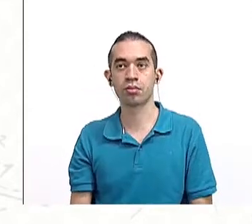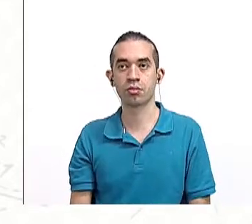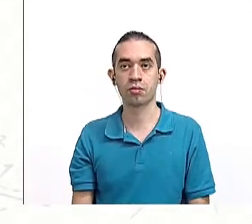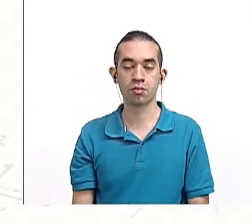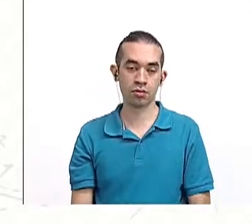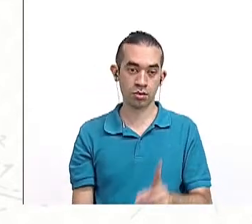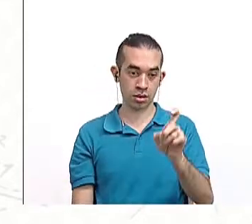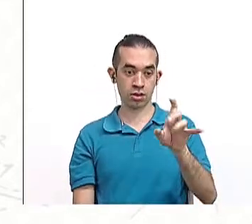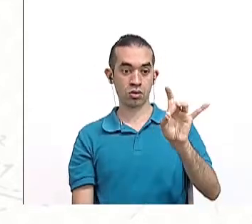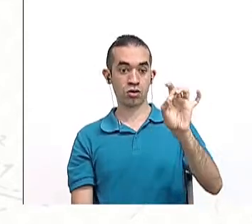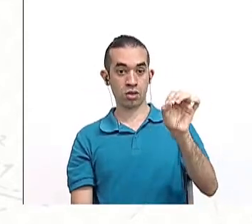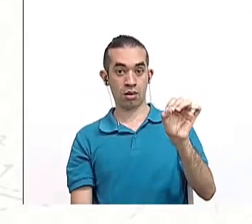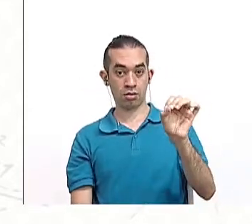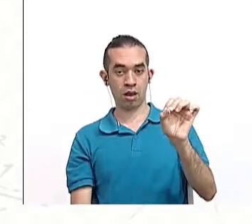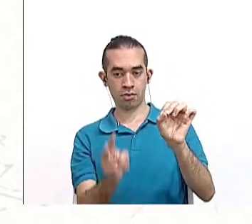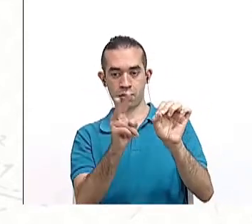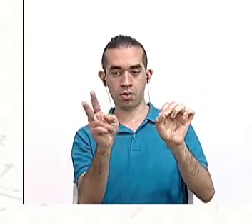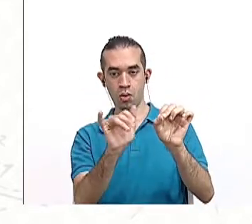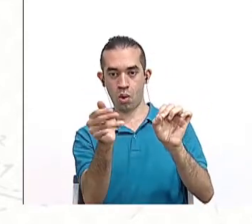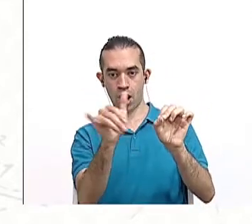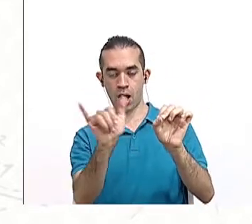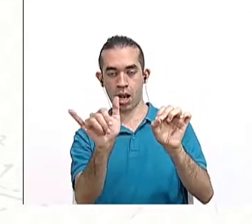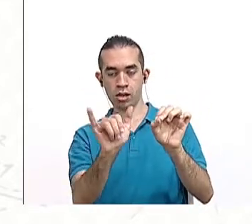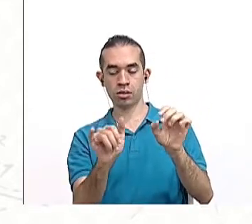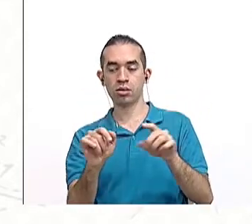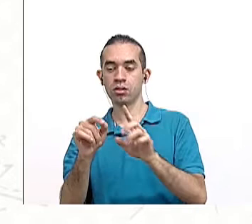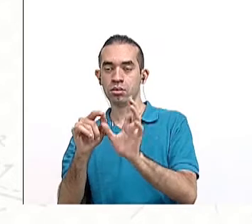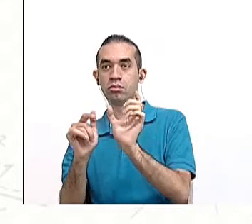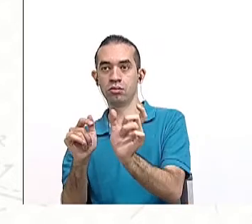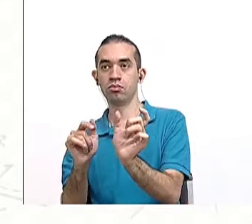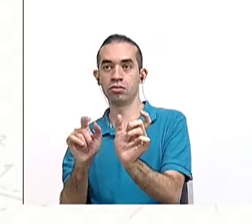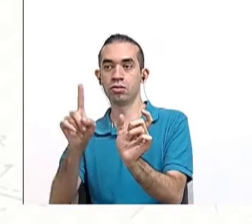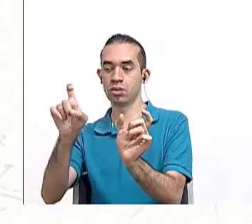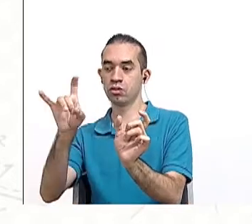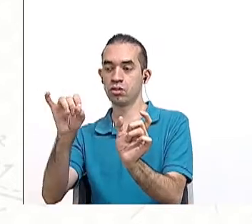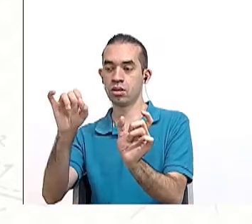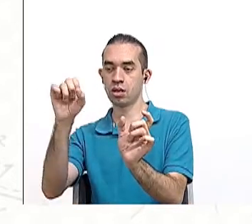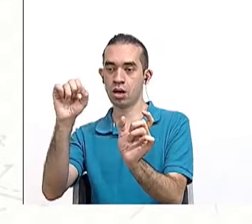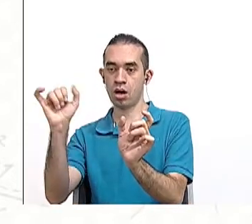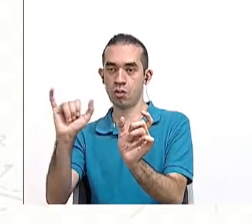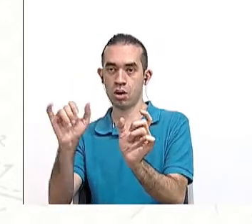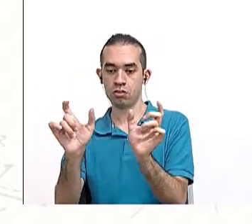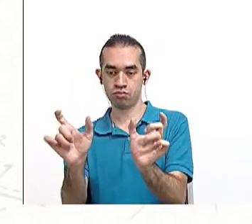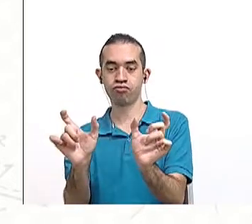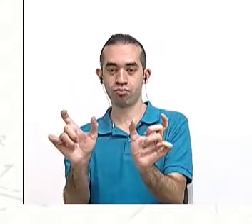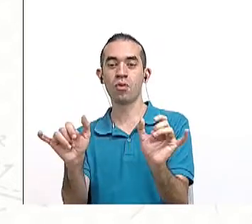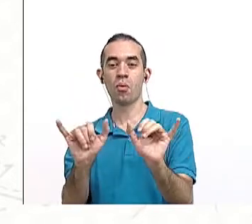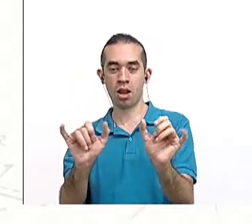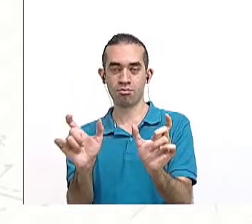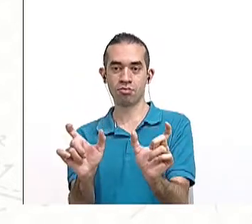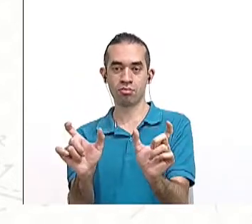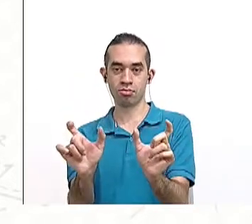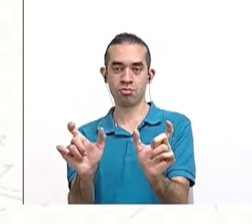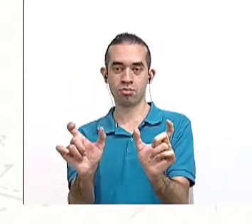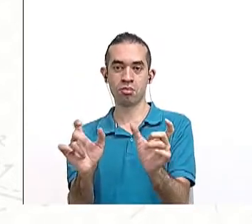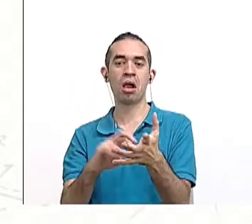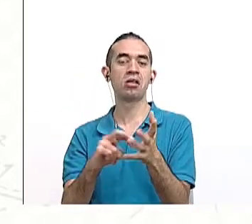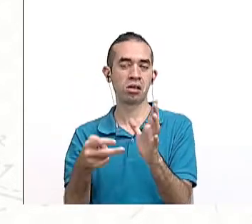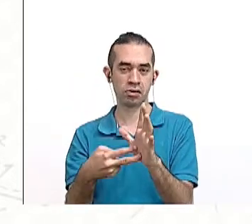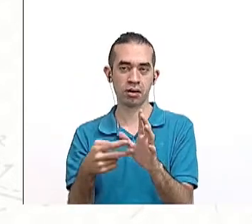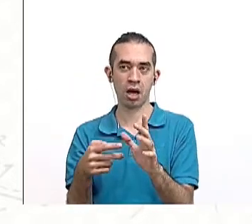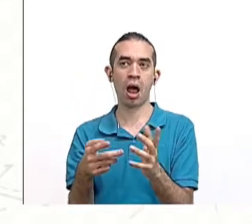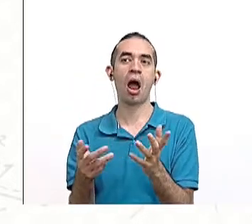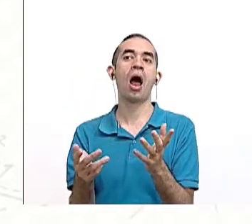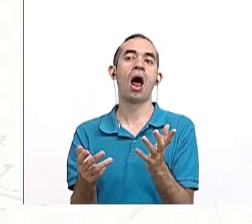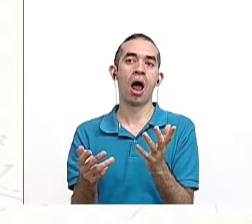un 180 el lado izquierdo el igual y otros 180 el lado derecho esos son entonces a